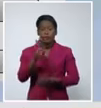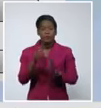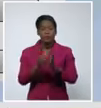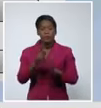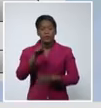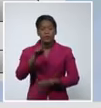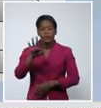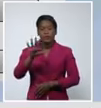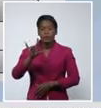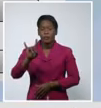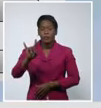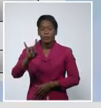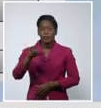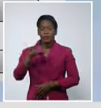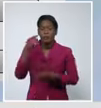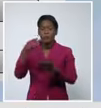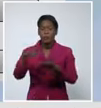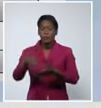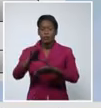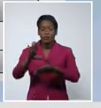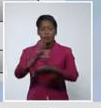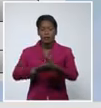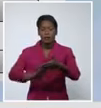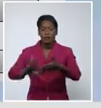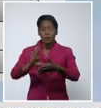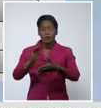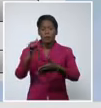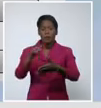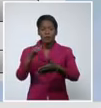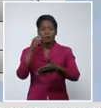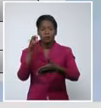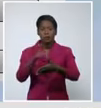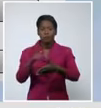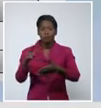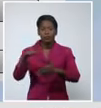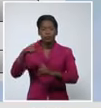4.159, ya la cifra total asciende a